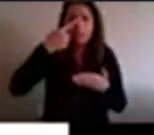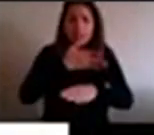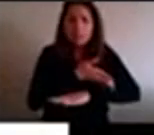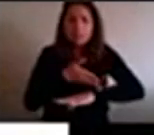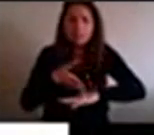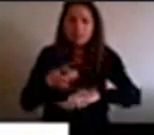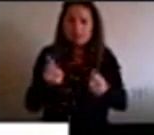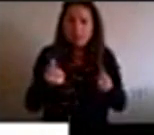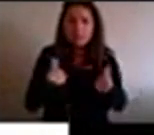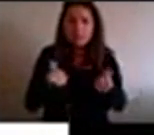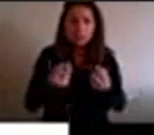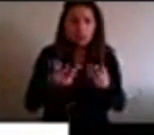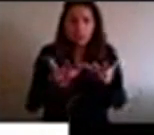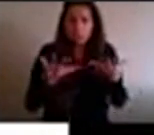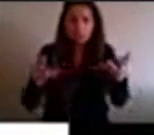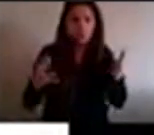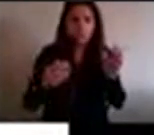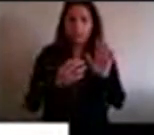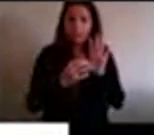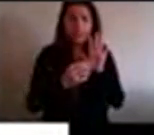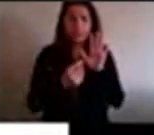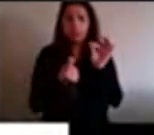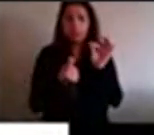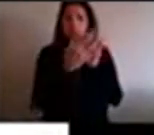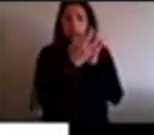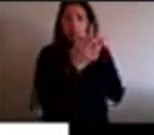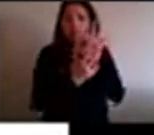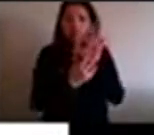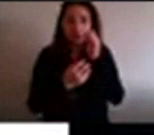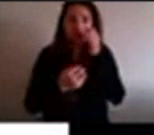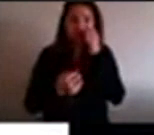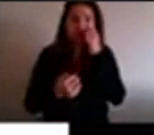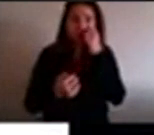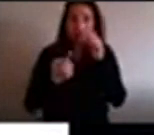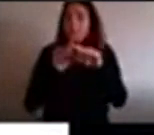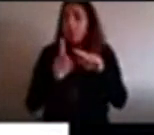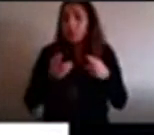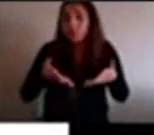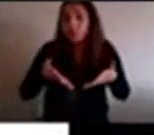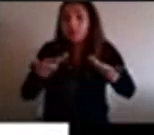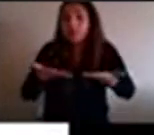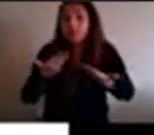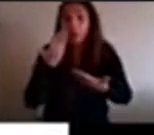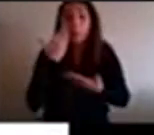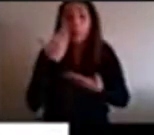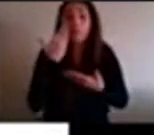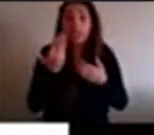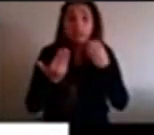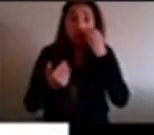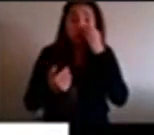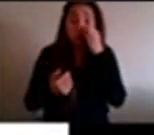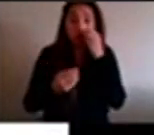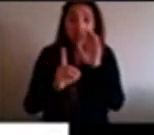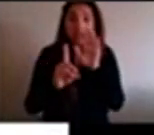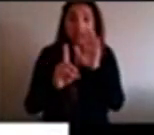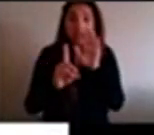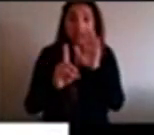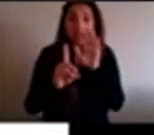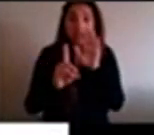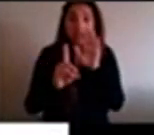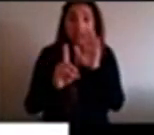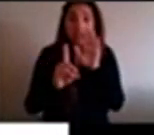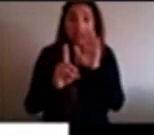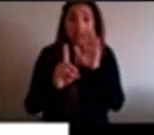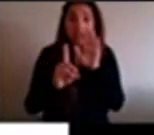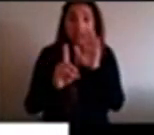Otro incentivo que se ha establecido en Colombia a través del decreto 92, reglamentario de la ley